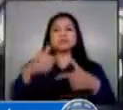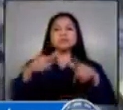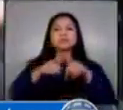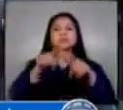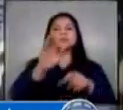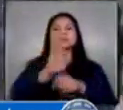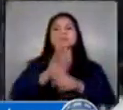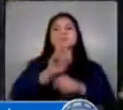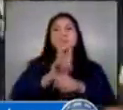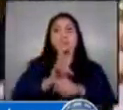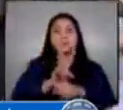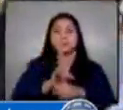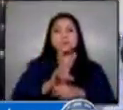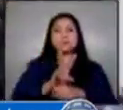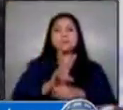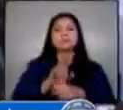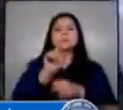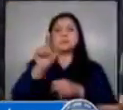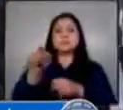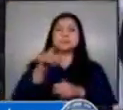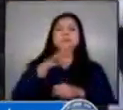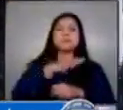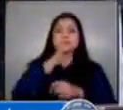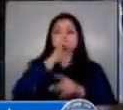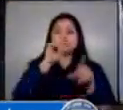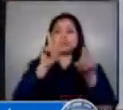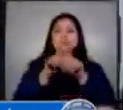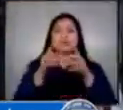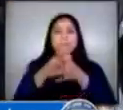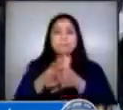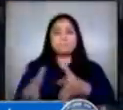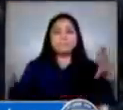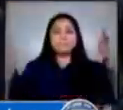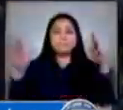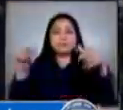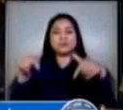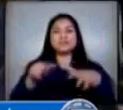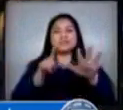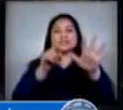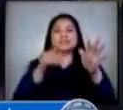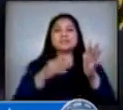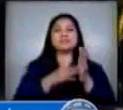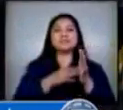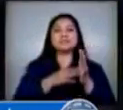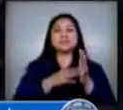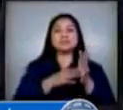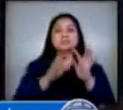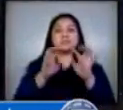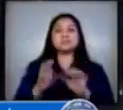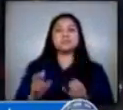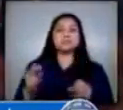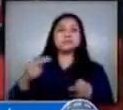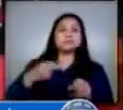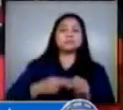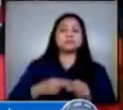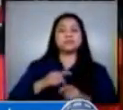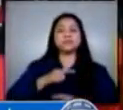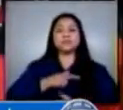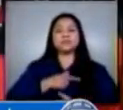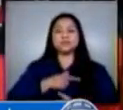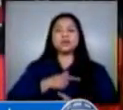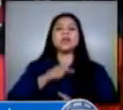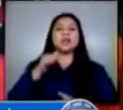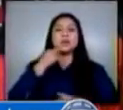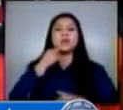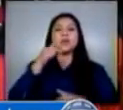verapaz la que contempla también la ampliación de más de seis mil elementos en las fuerzas militares en